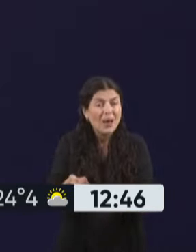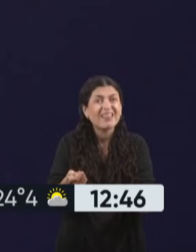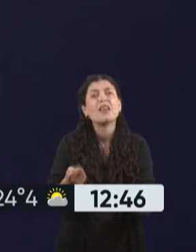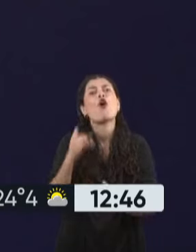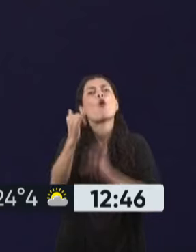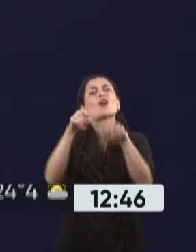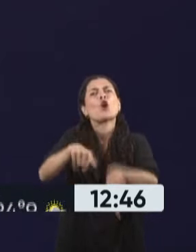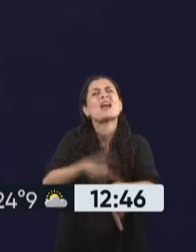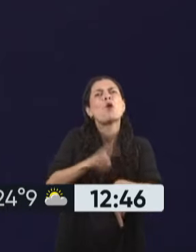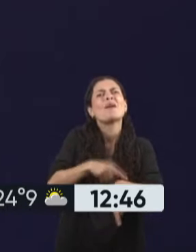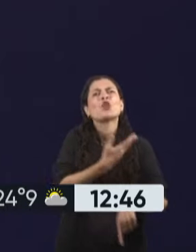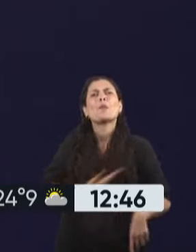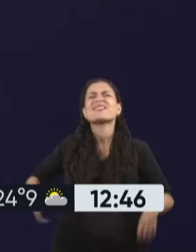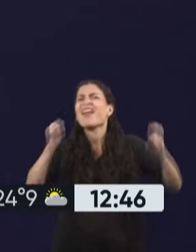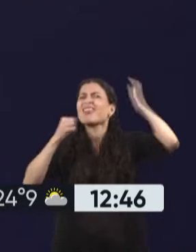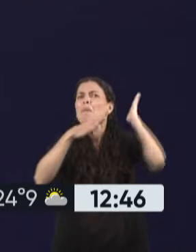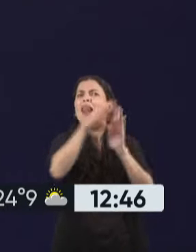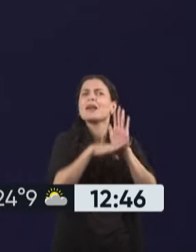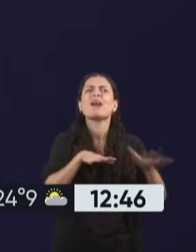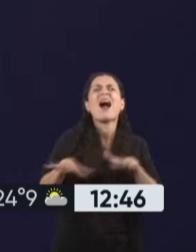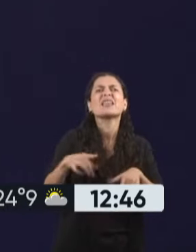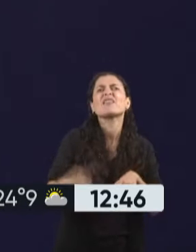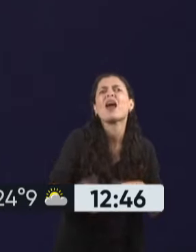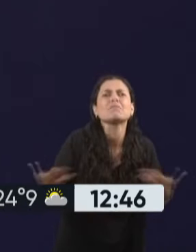la que hasta ahora